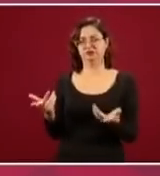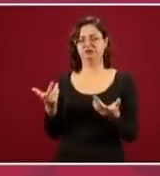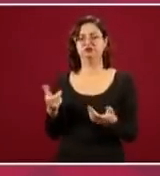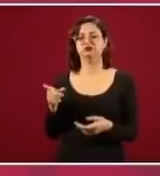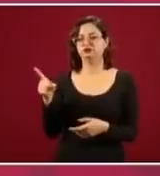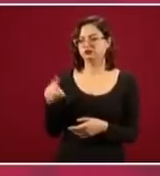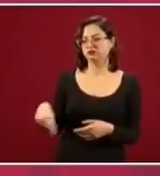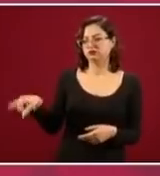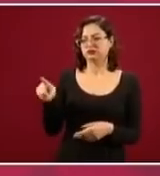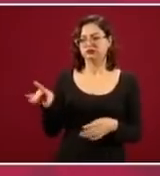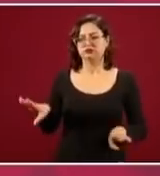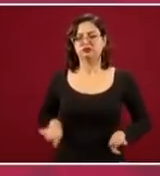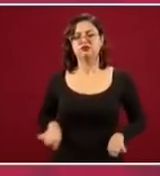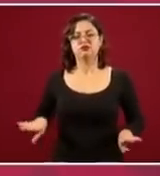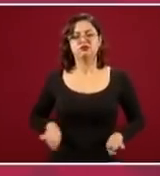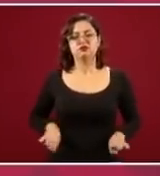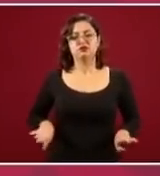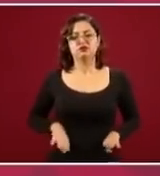ahora